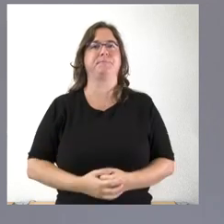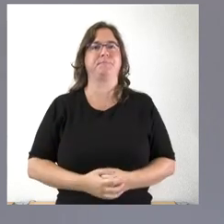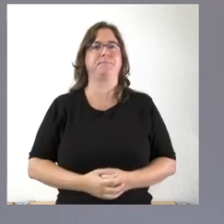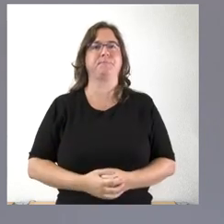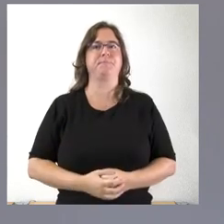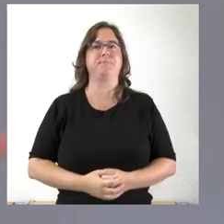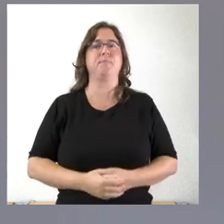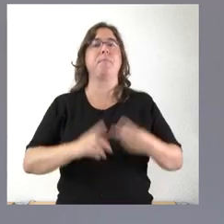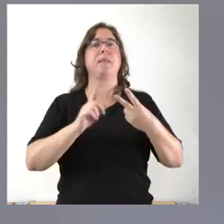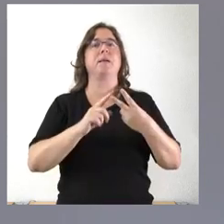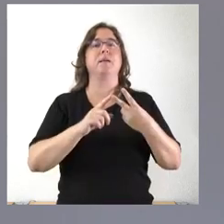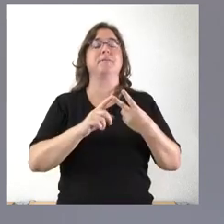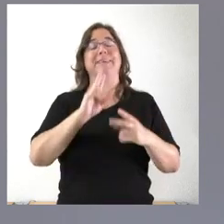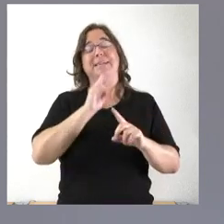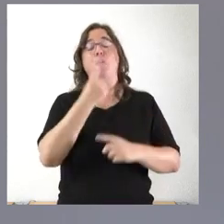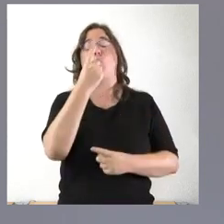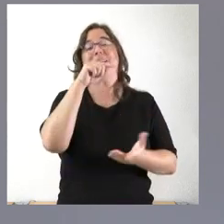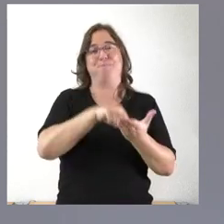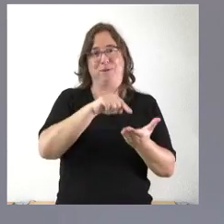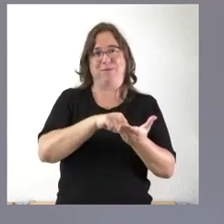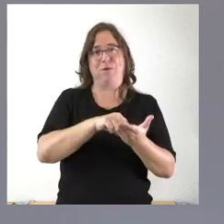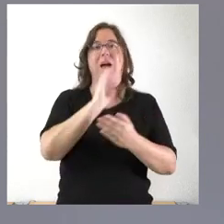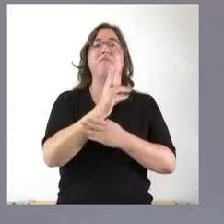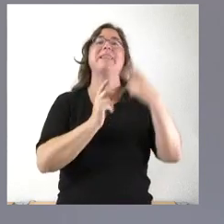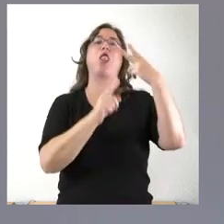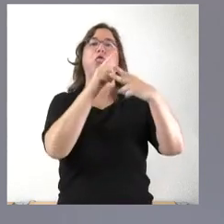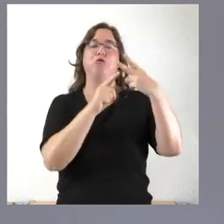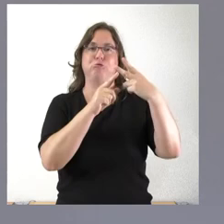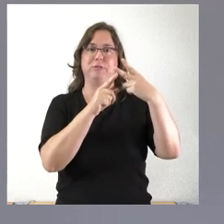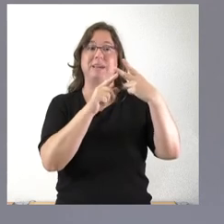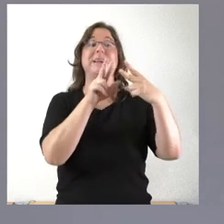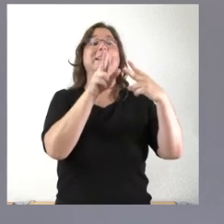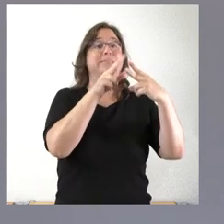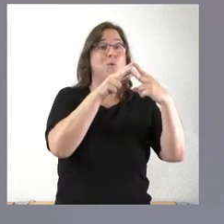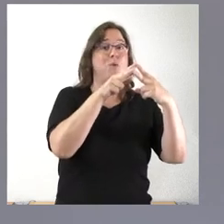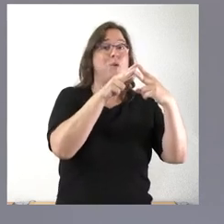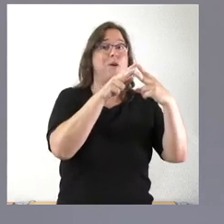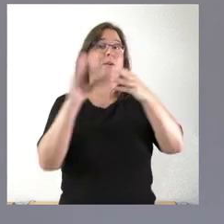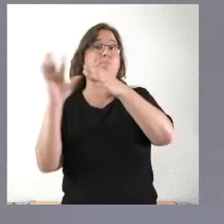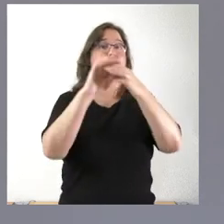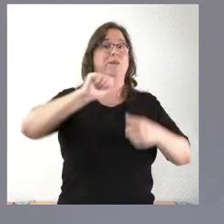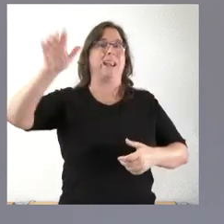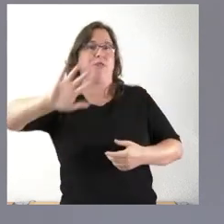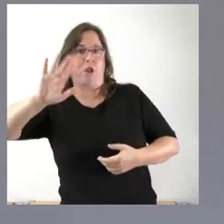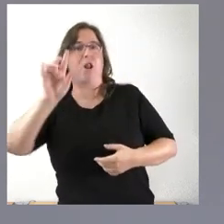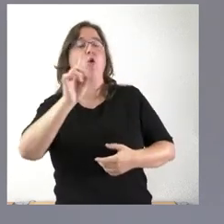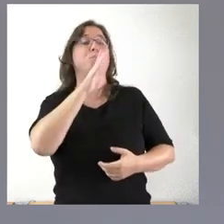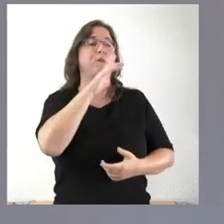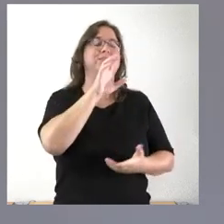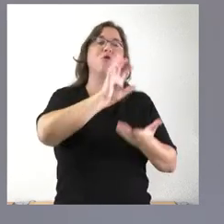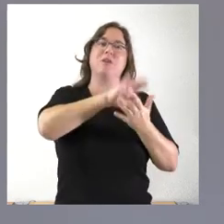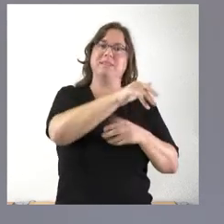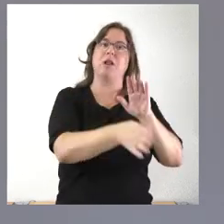es un impuesto con dos hechos imponibles, pues no está afectado por esa doble imposición y por eso lo mantenemos y porque además no tiene un